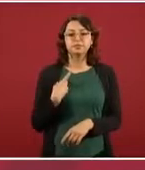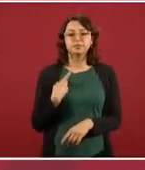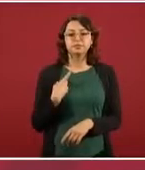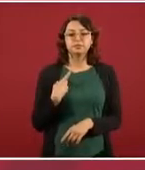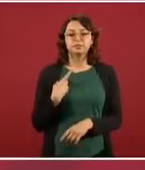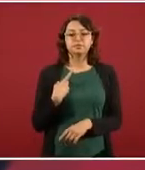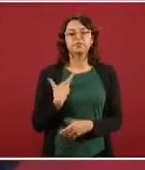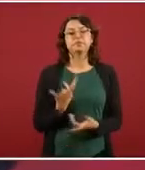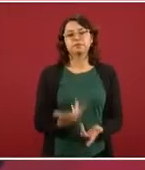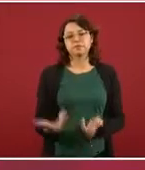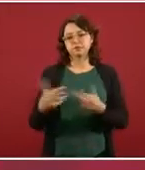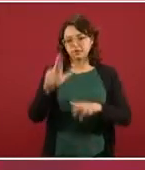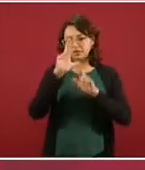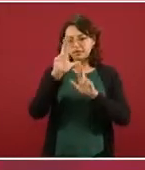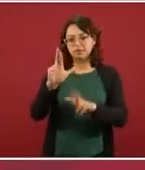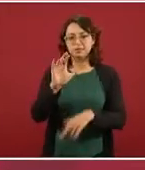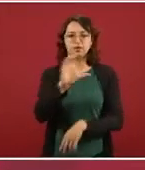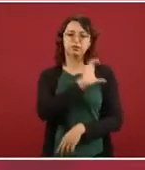el afecto,